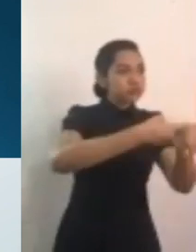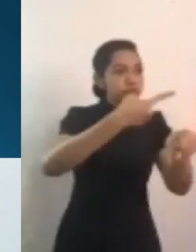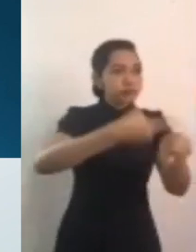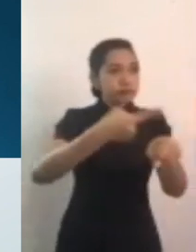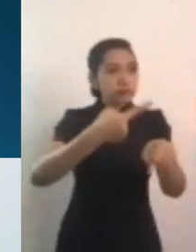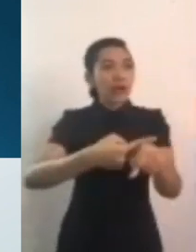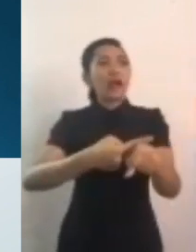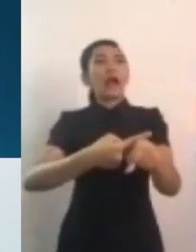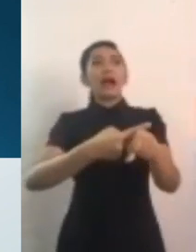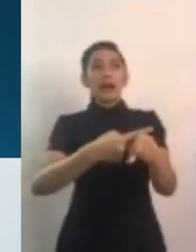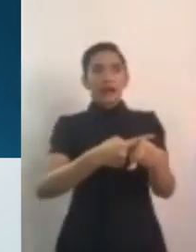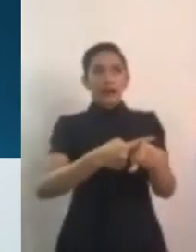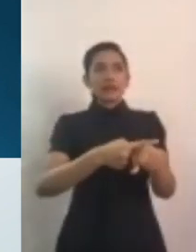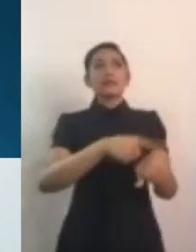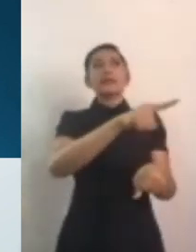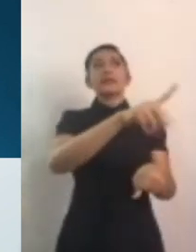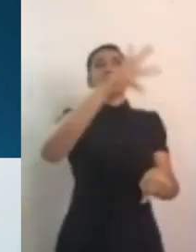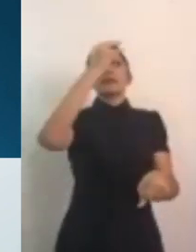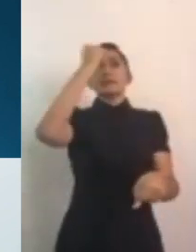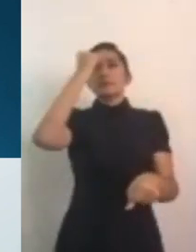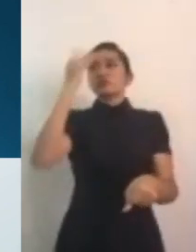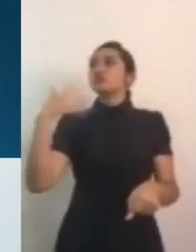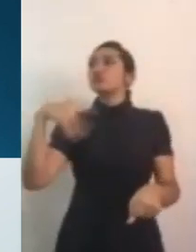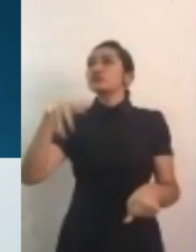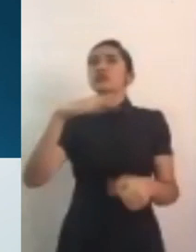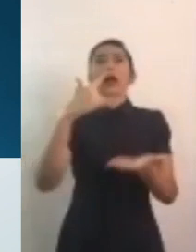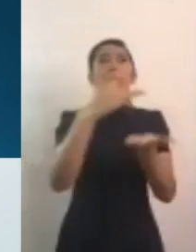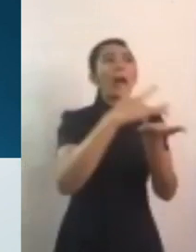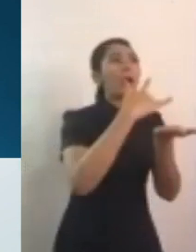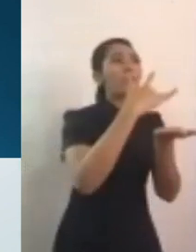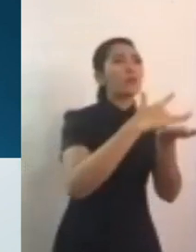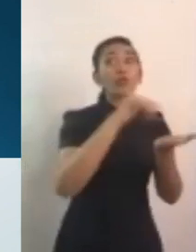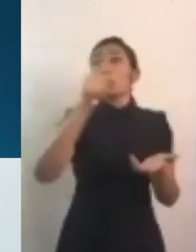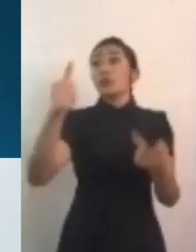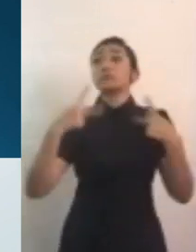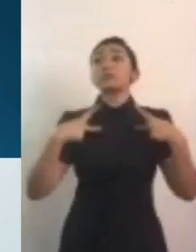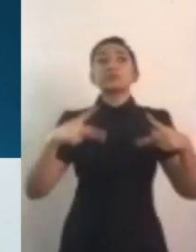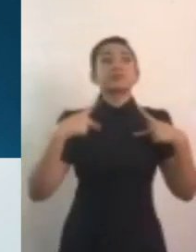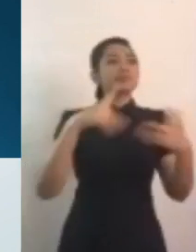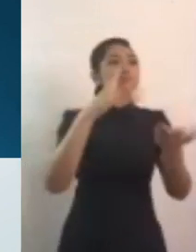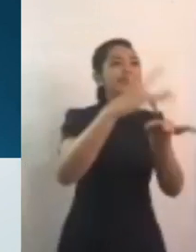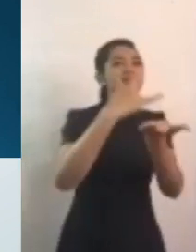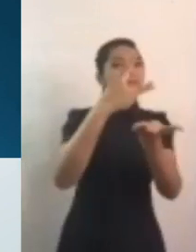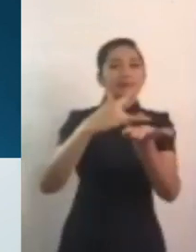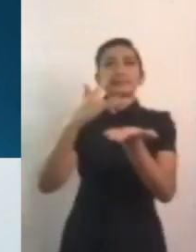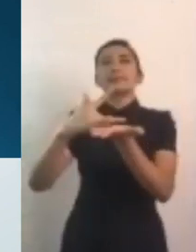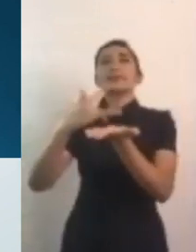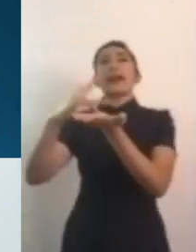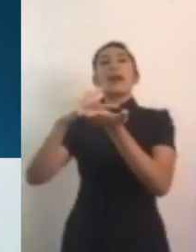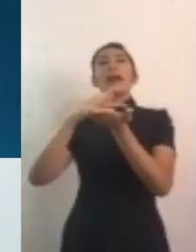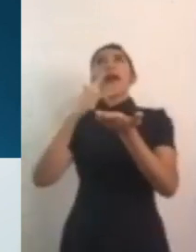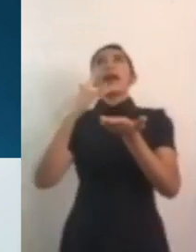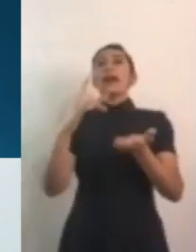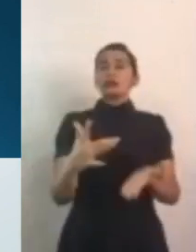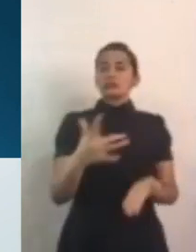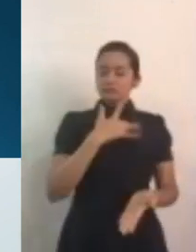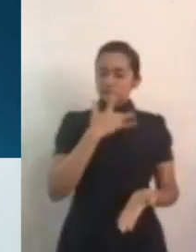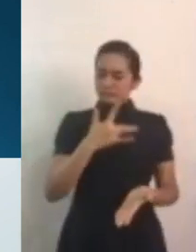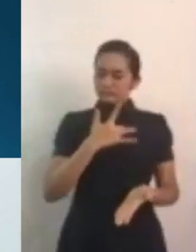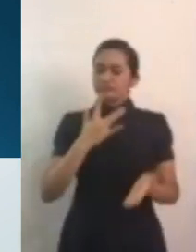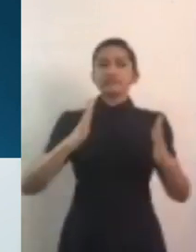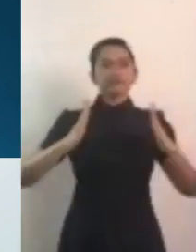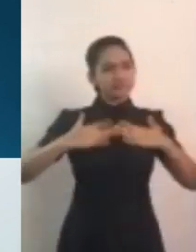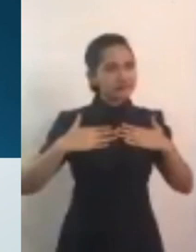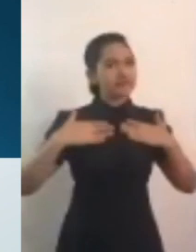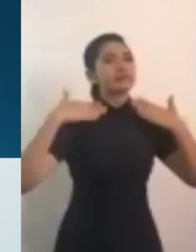apoyo social, apoyo interpersonal, apoyo de otras personas que nos dan la sensación de confianza, en